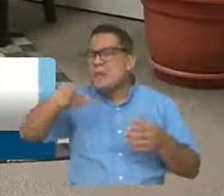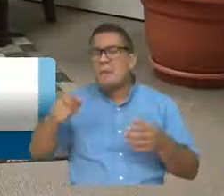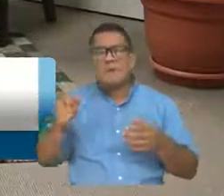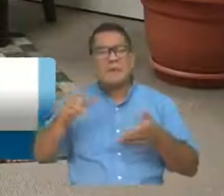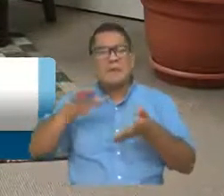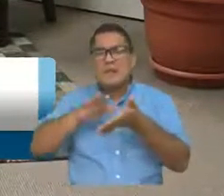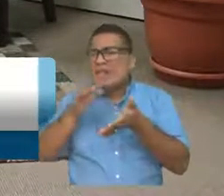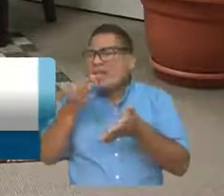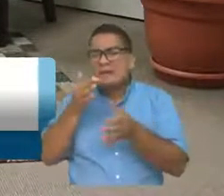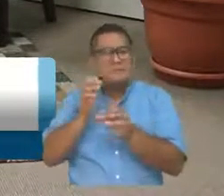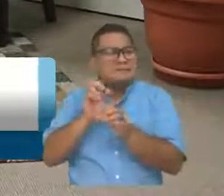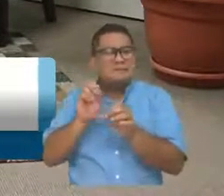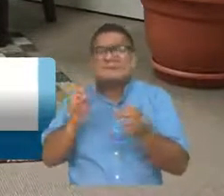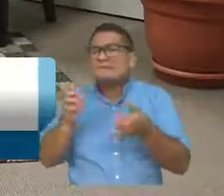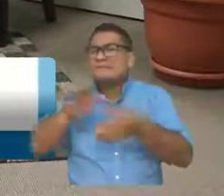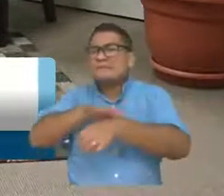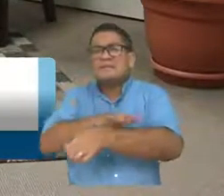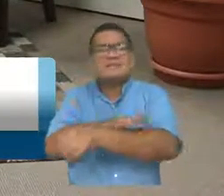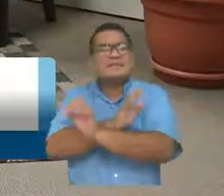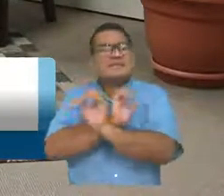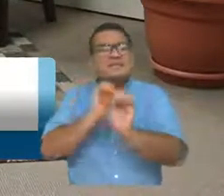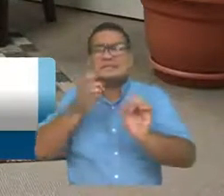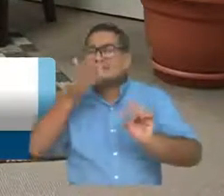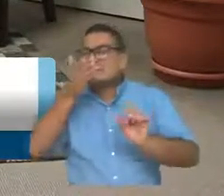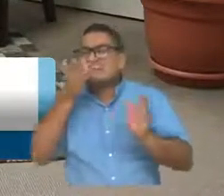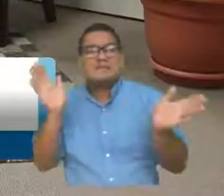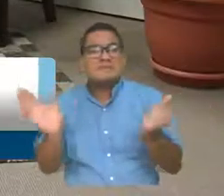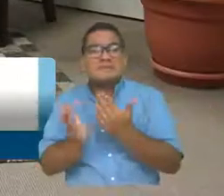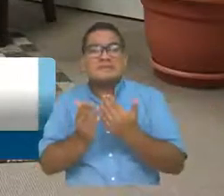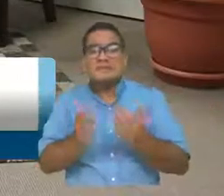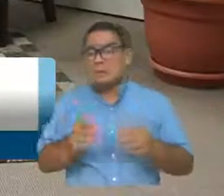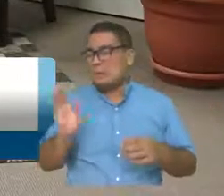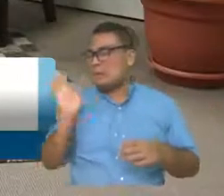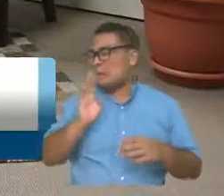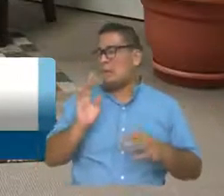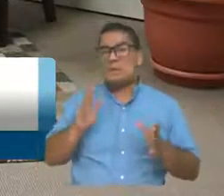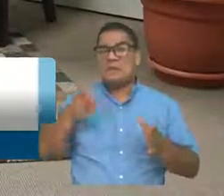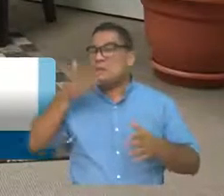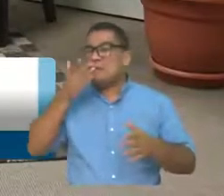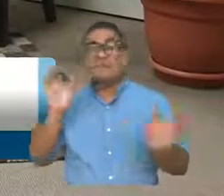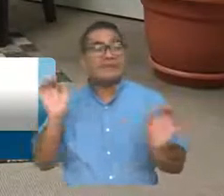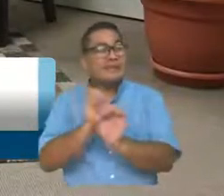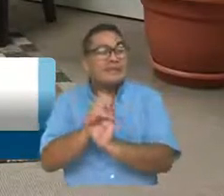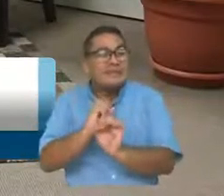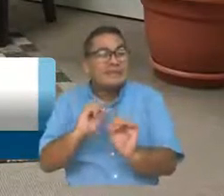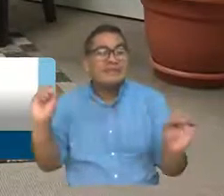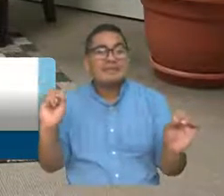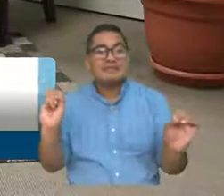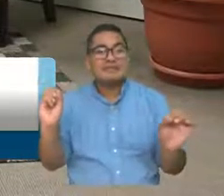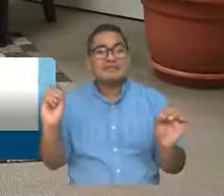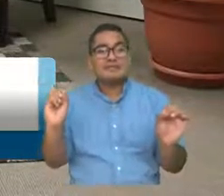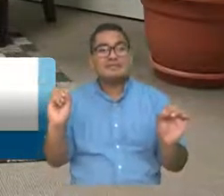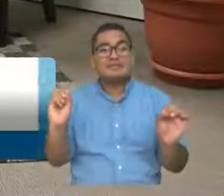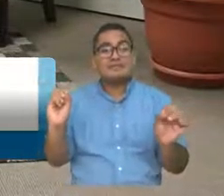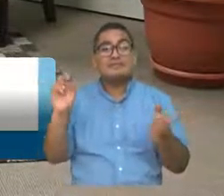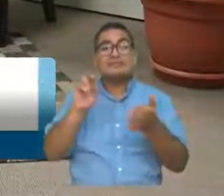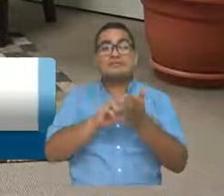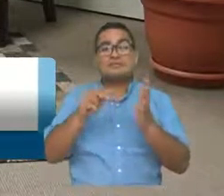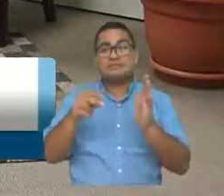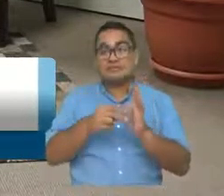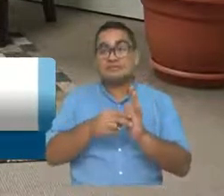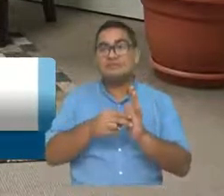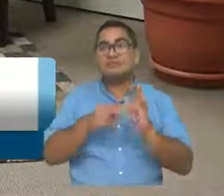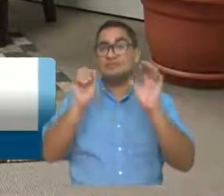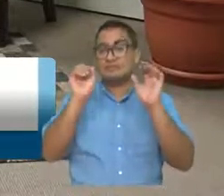Son parte, es decir, personas que han presentado que durante una semana, pues, sí, perdieron el gusto, y no sienten el sabor de la